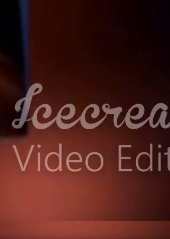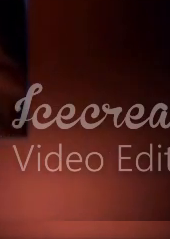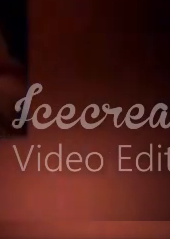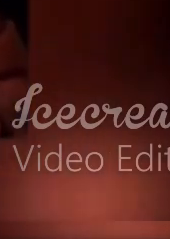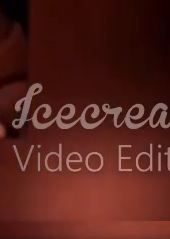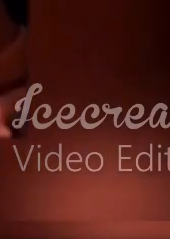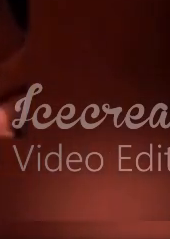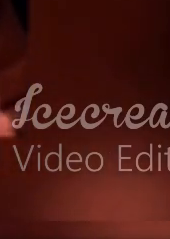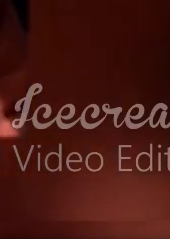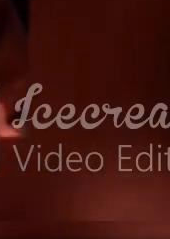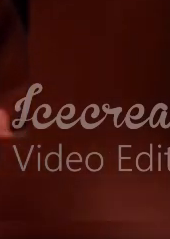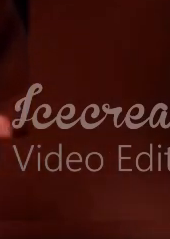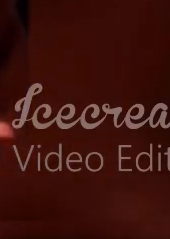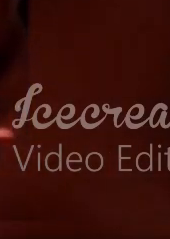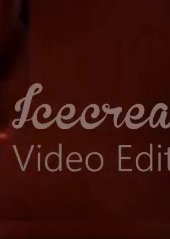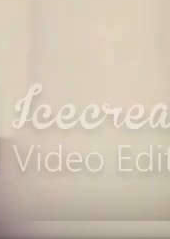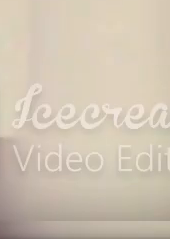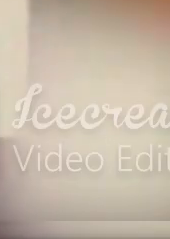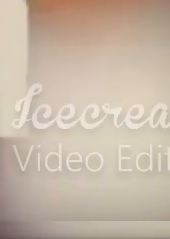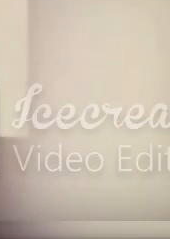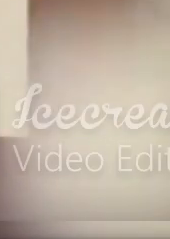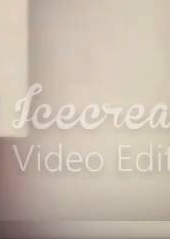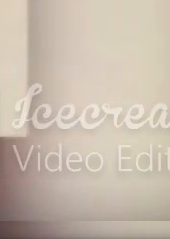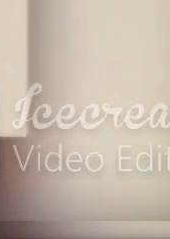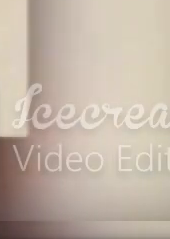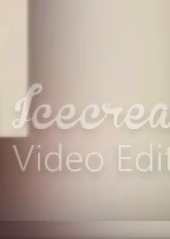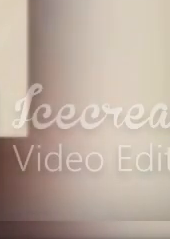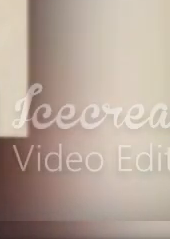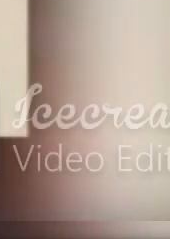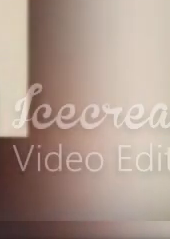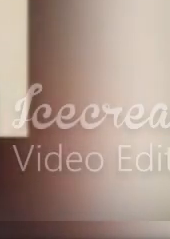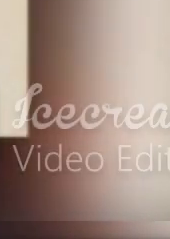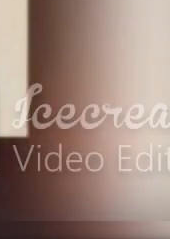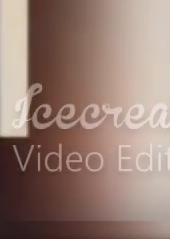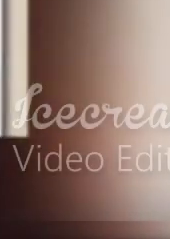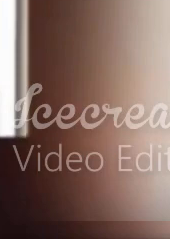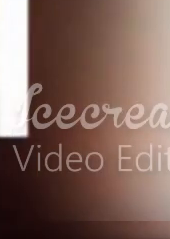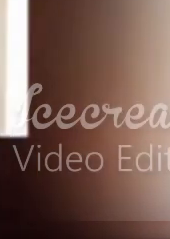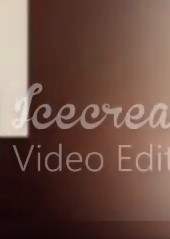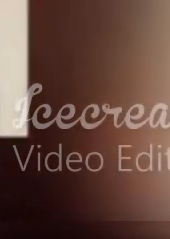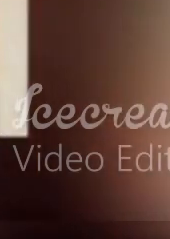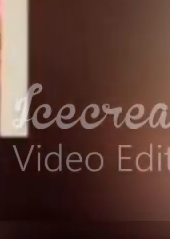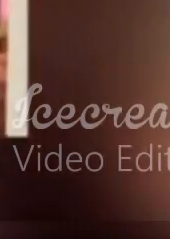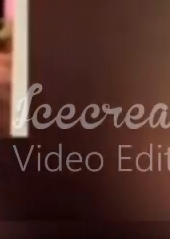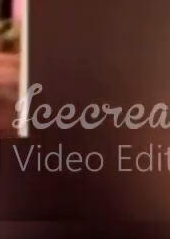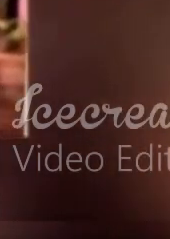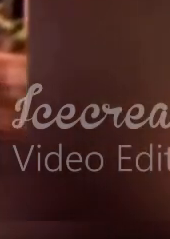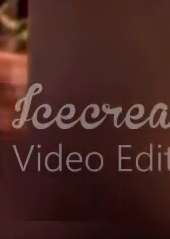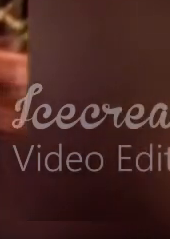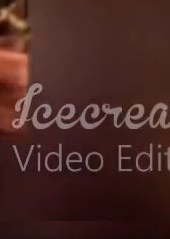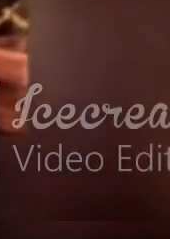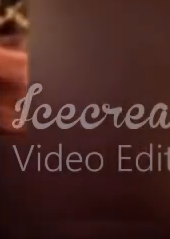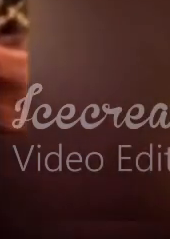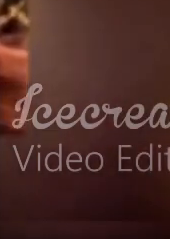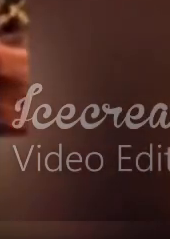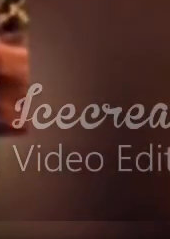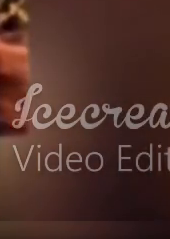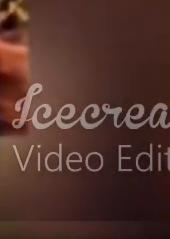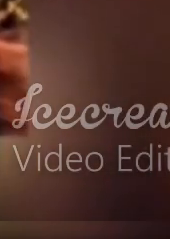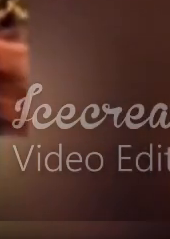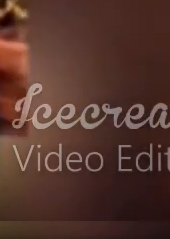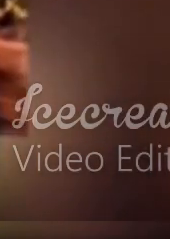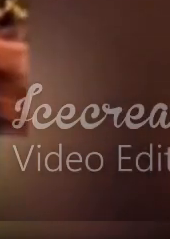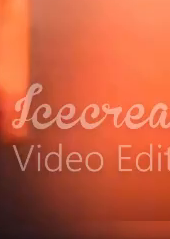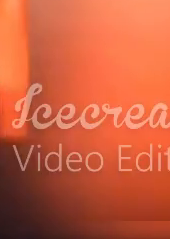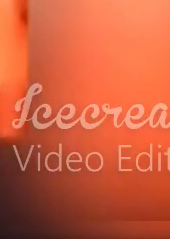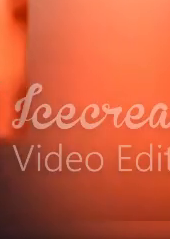centímetros, unas más grandes que otras. Francisca, que la tierra la hizo ella misma en su composta, pero que también se puede comprar por